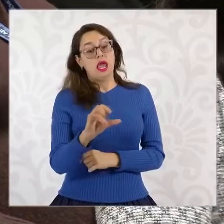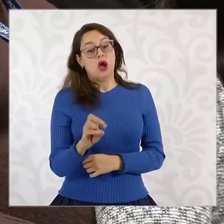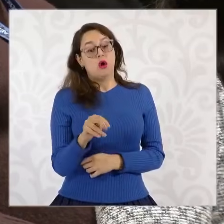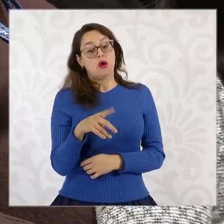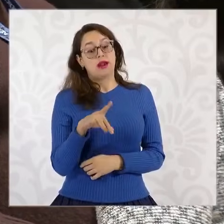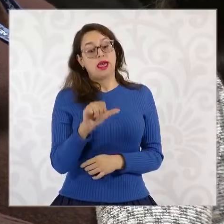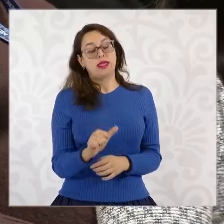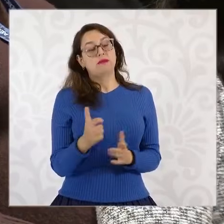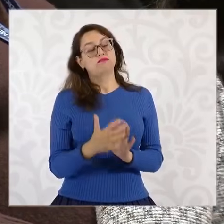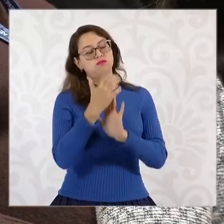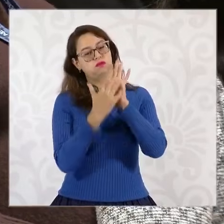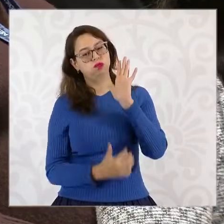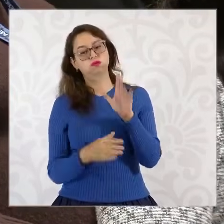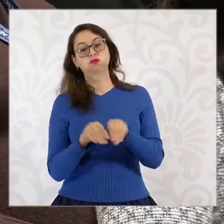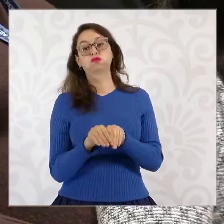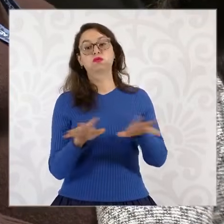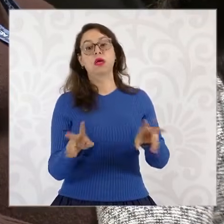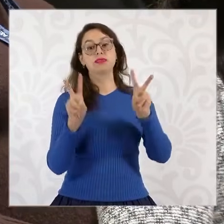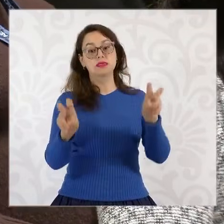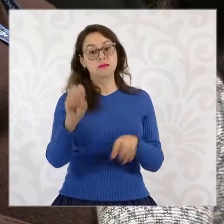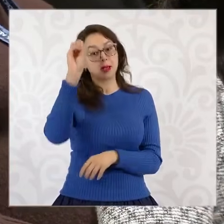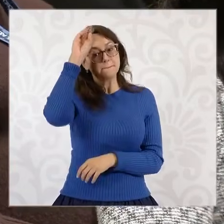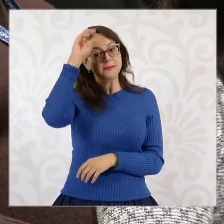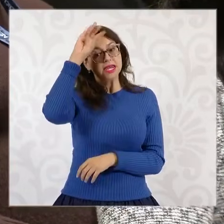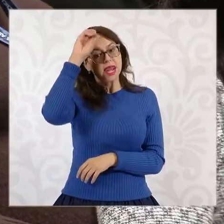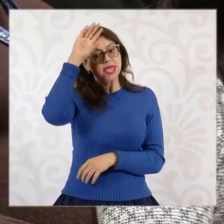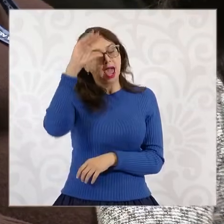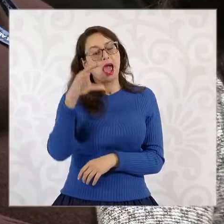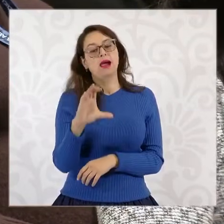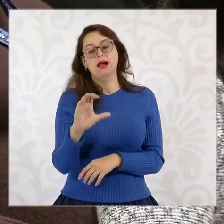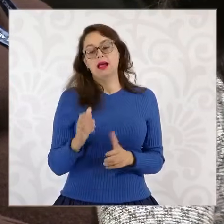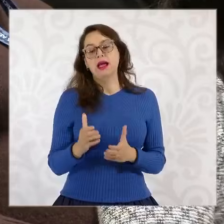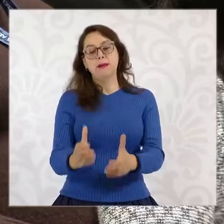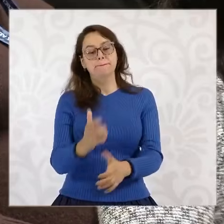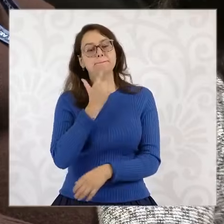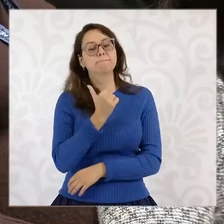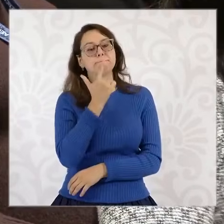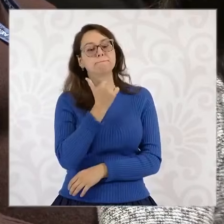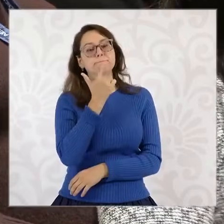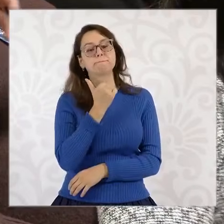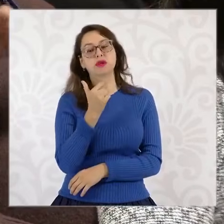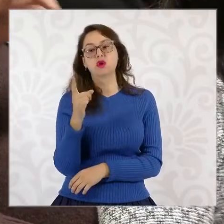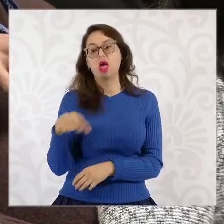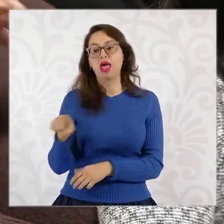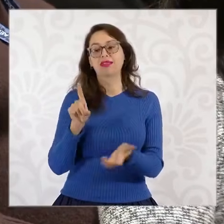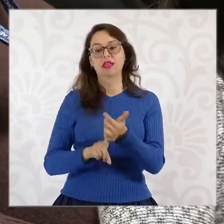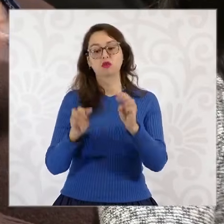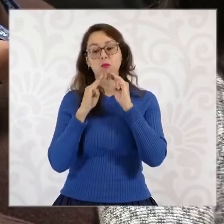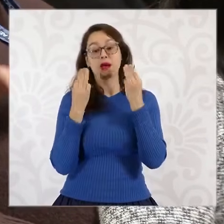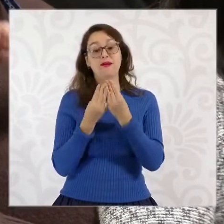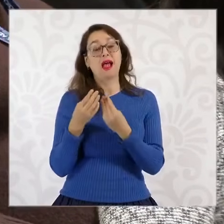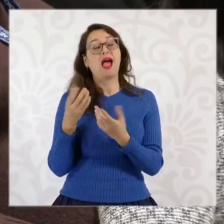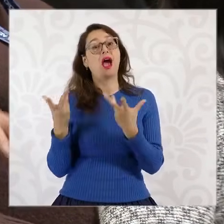especial en torno a la minera Camino Rojo y problemas de que el crimen organizado estaba siendo utilizado por la